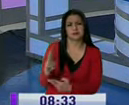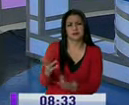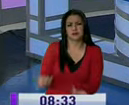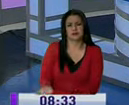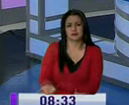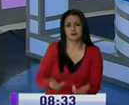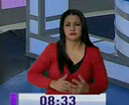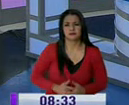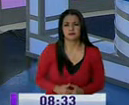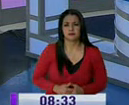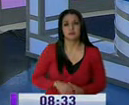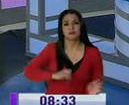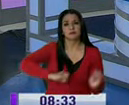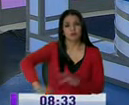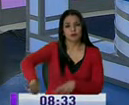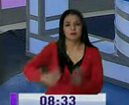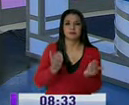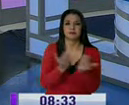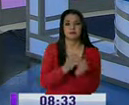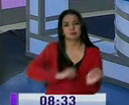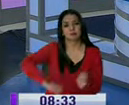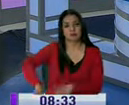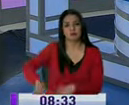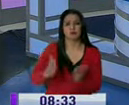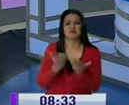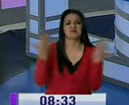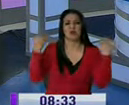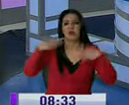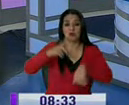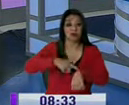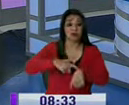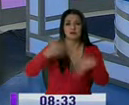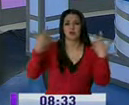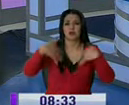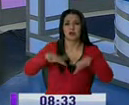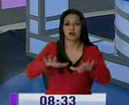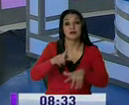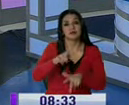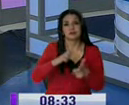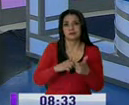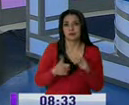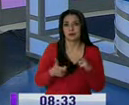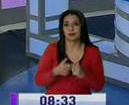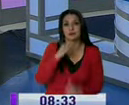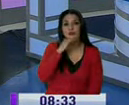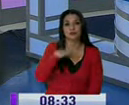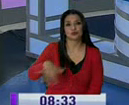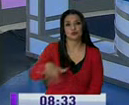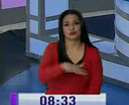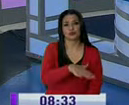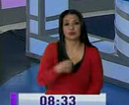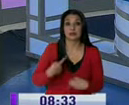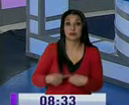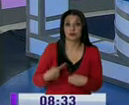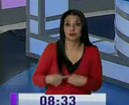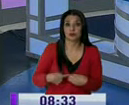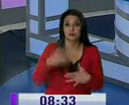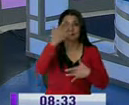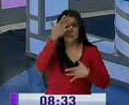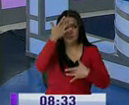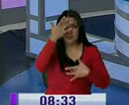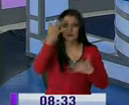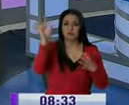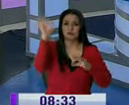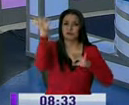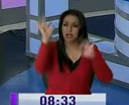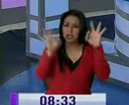porque si no, va a botar la basura a la hora que no es, y esto trae consigo que se ensucie la ciudad, que hay enfermedades, que